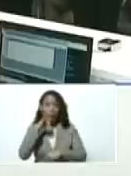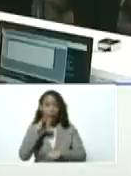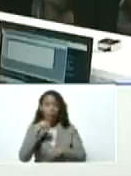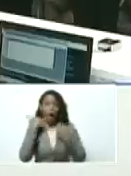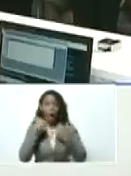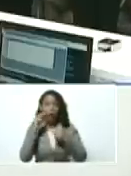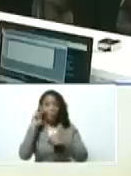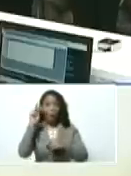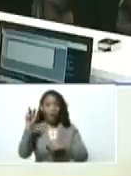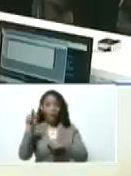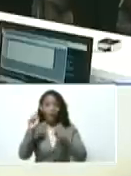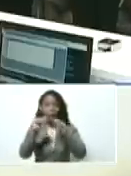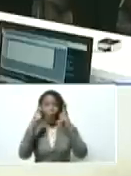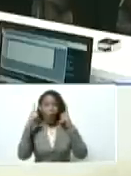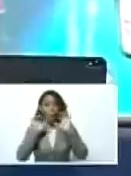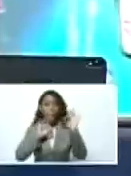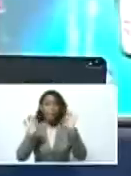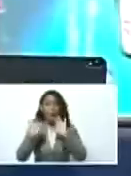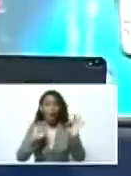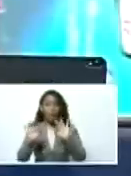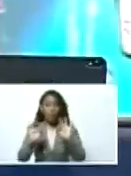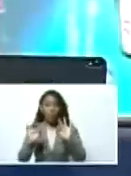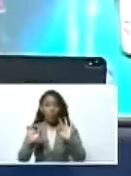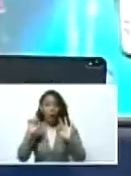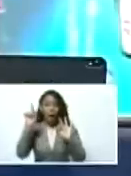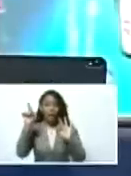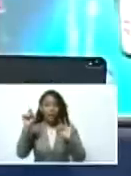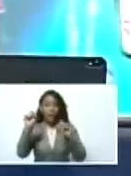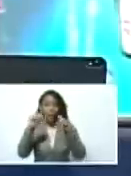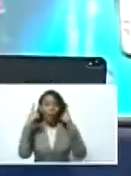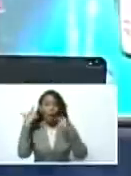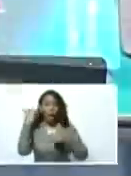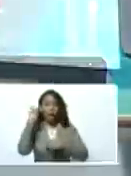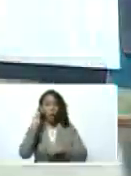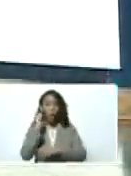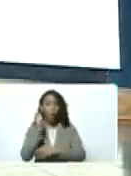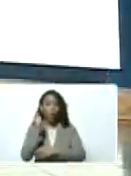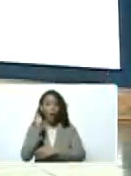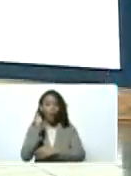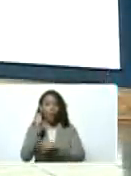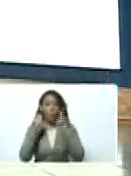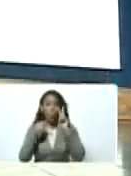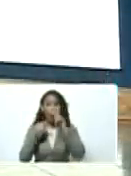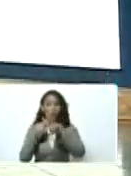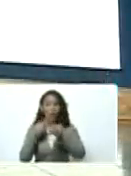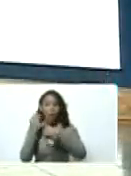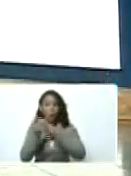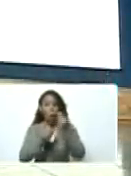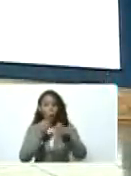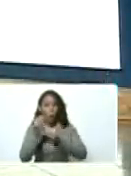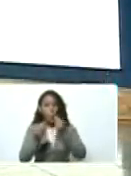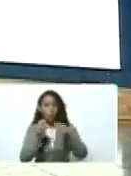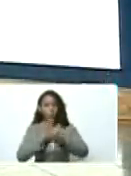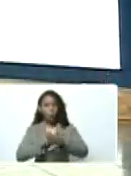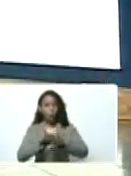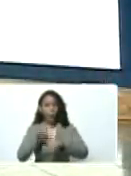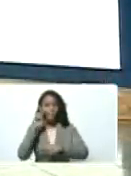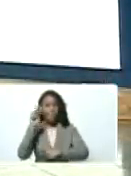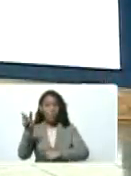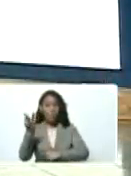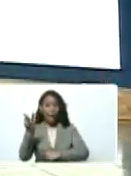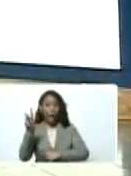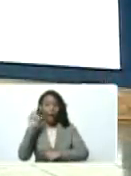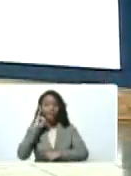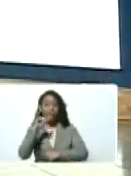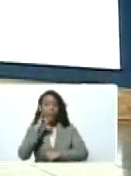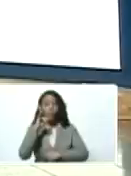Guaira, preparen La Guaira. En La Guaira tenemos una jornada de financiamiento. Vamos a ver cómo está saliendo. Miren estos datos